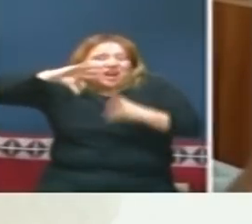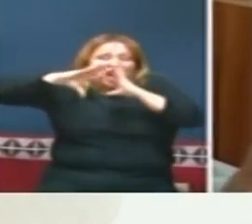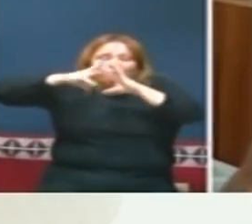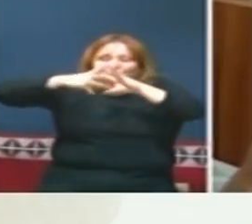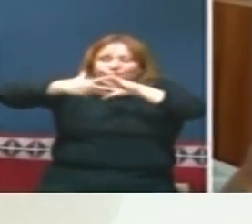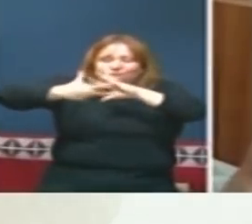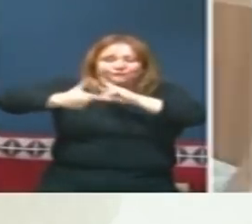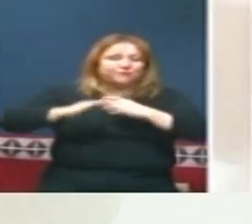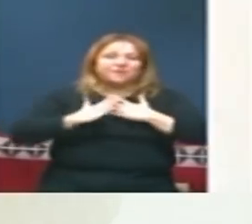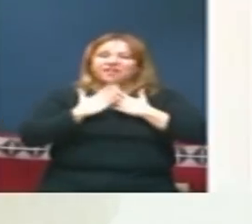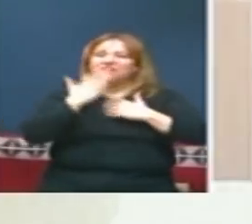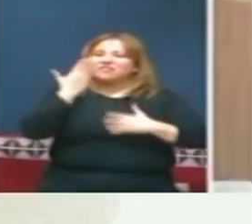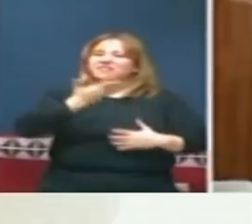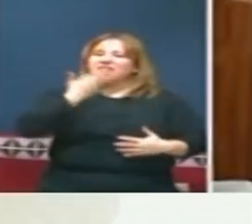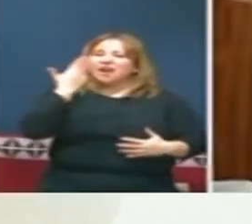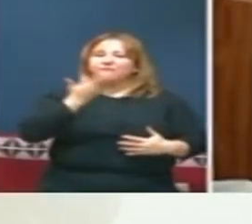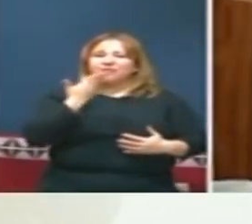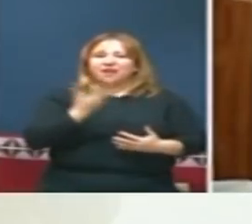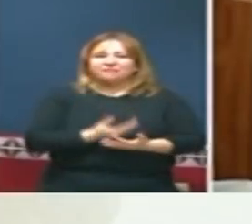distinta.